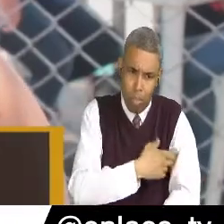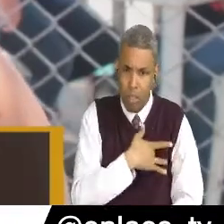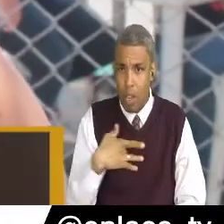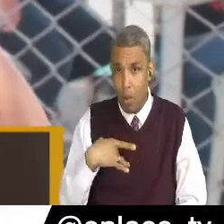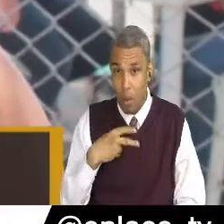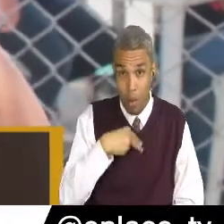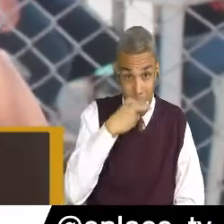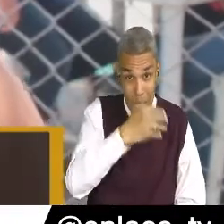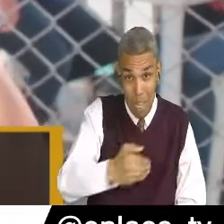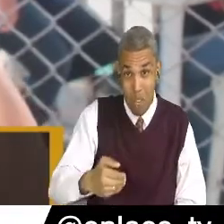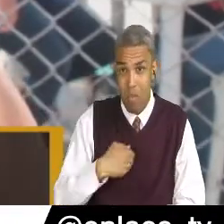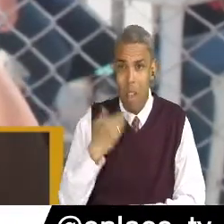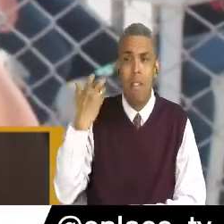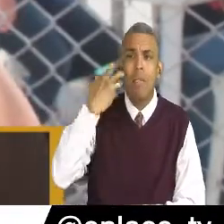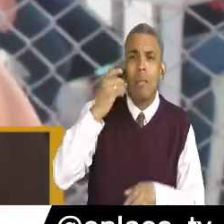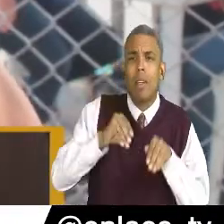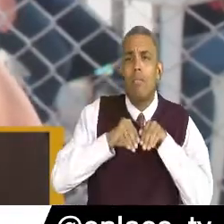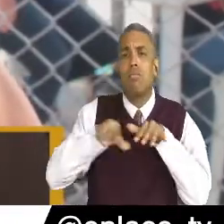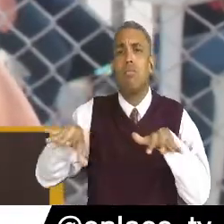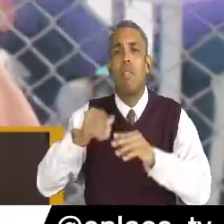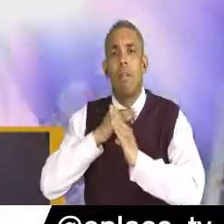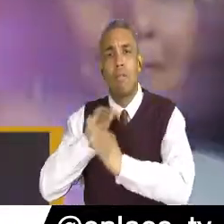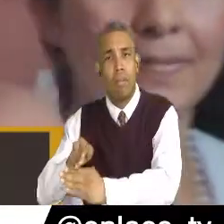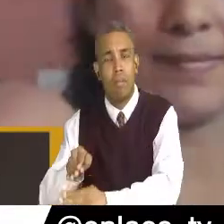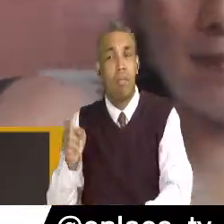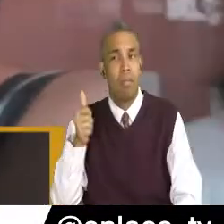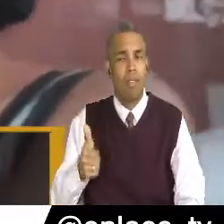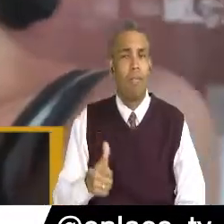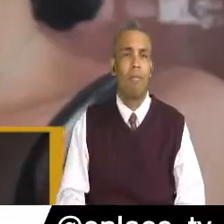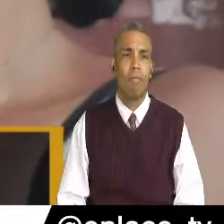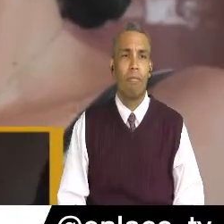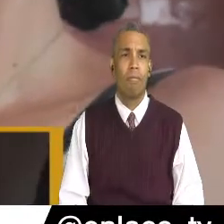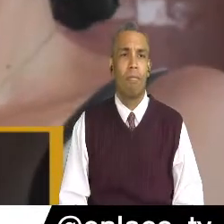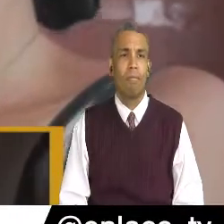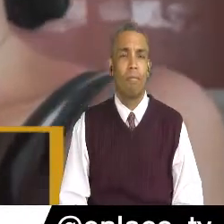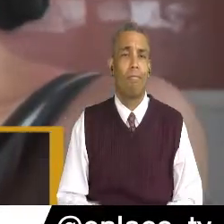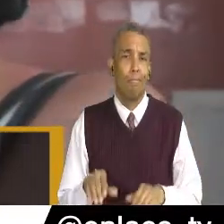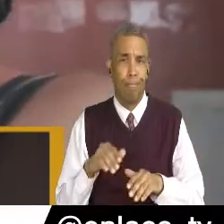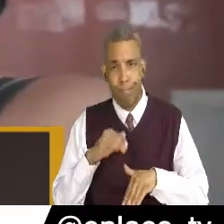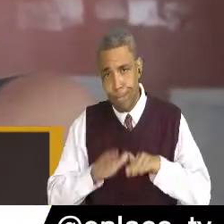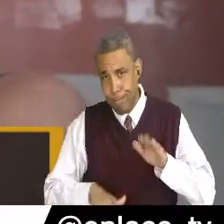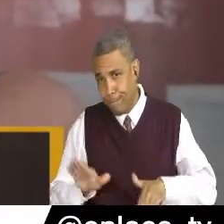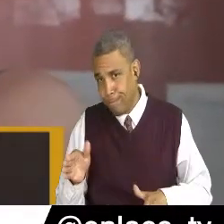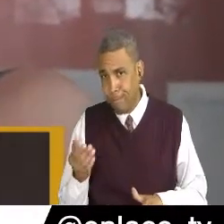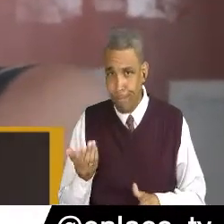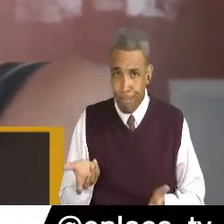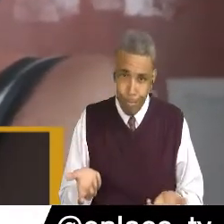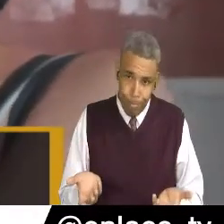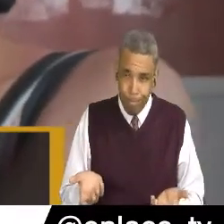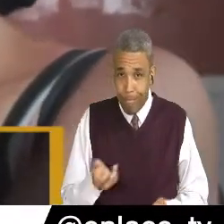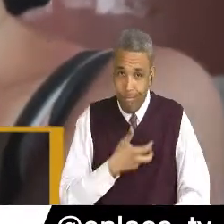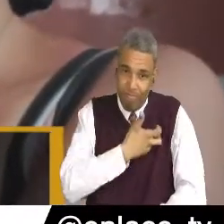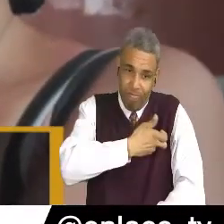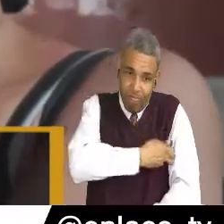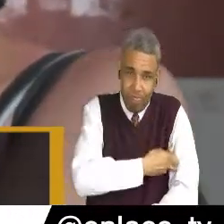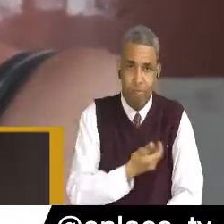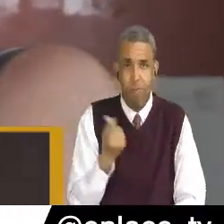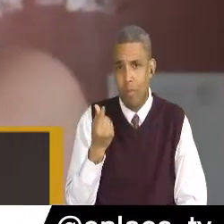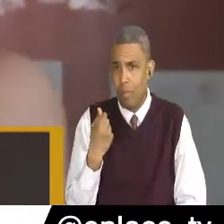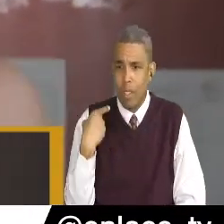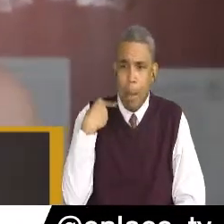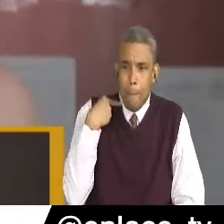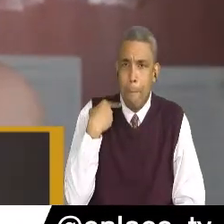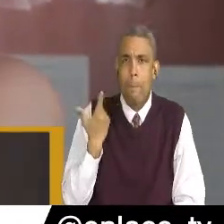y evitar la contaminación de enfermedades. Buenísimo, porque no ves que como hay veces que no vacunan a los niños si uno no tiene una